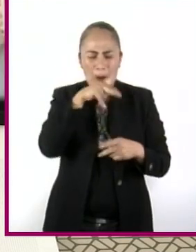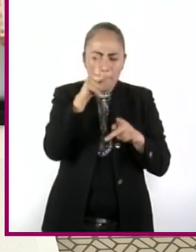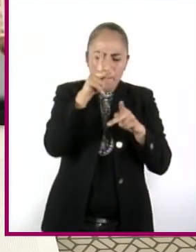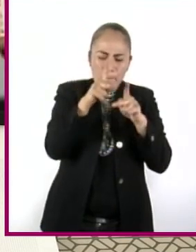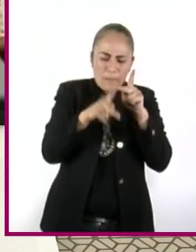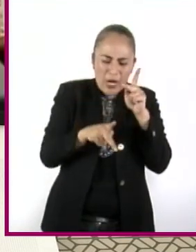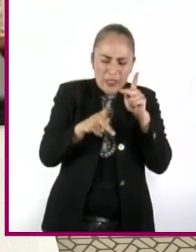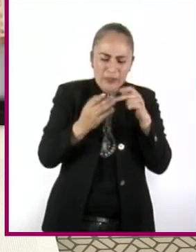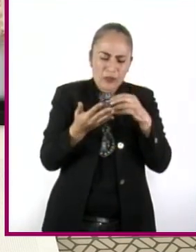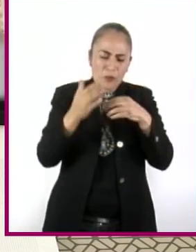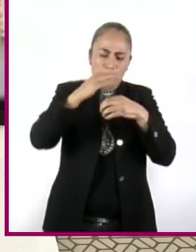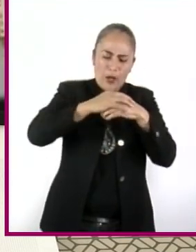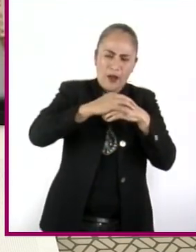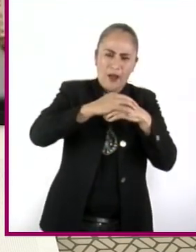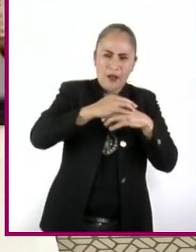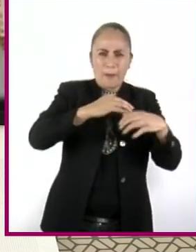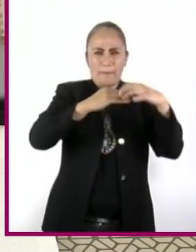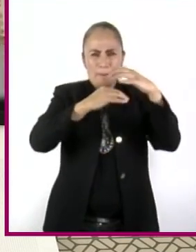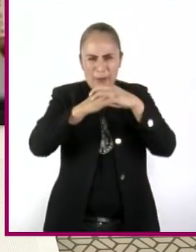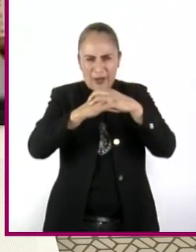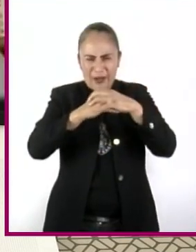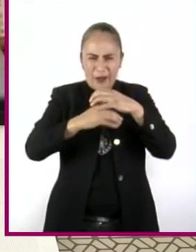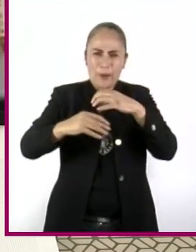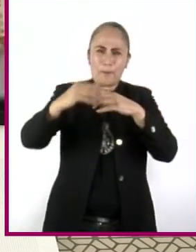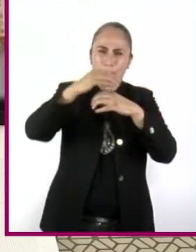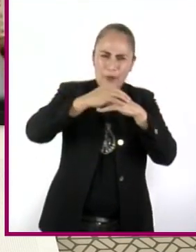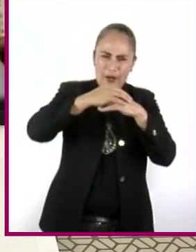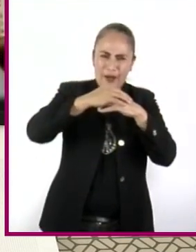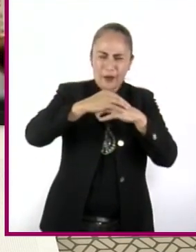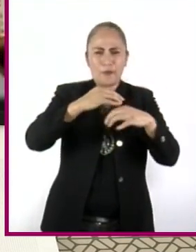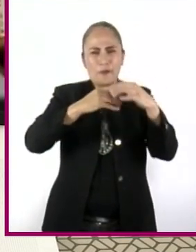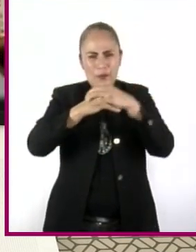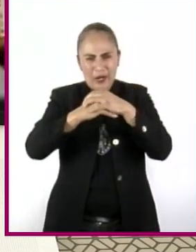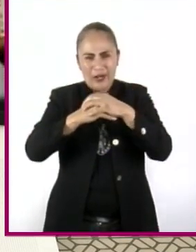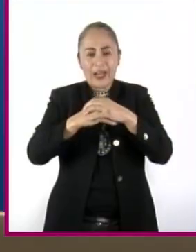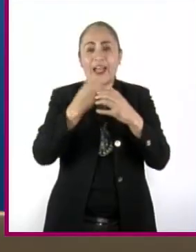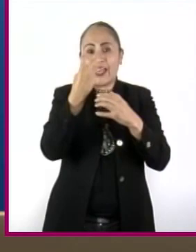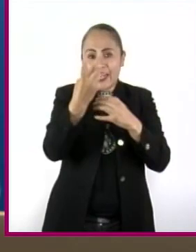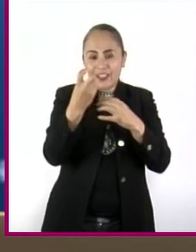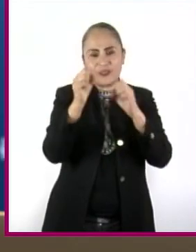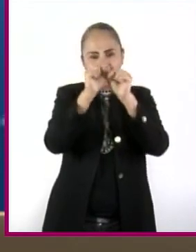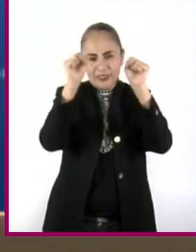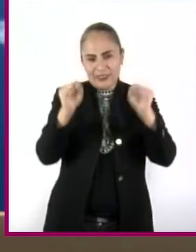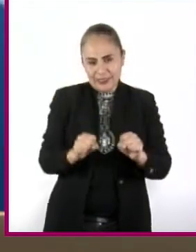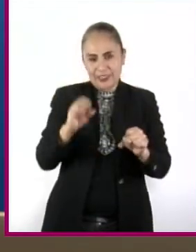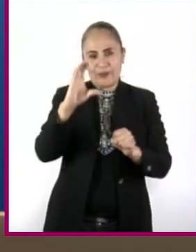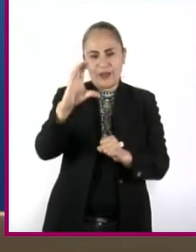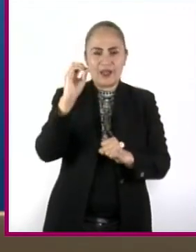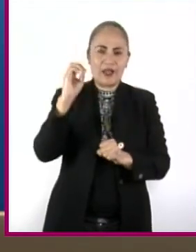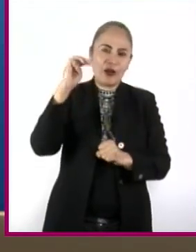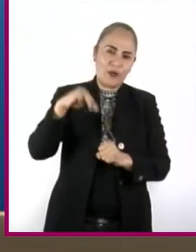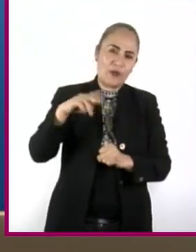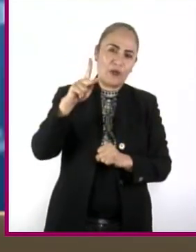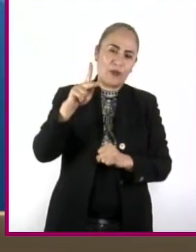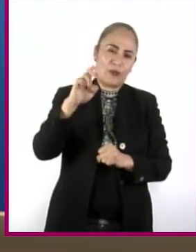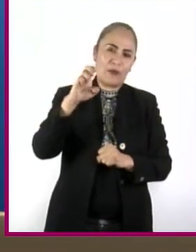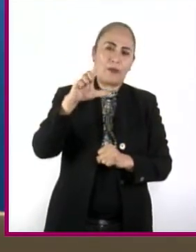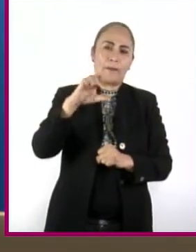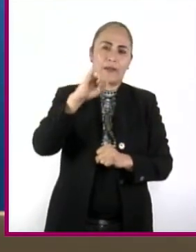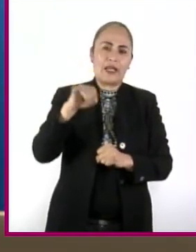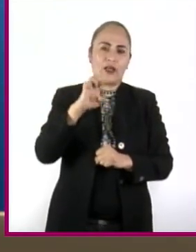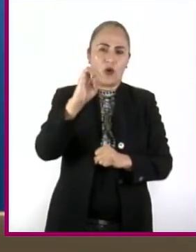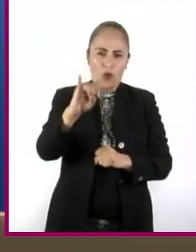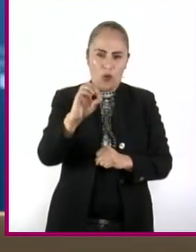partes de ese sistema, y a eso le llamamos un sistema complejo. ¿Qué tipos de fenómenos podemos estudiar con